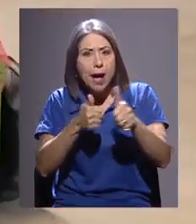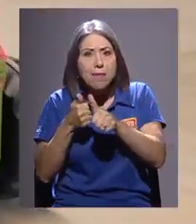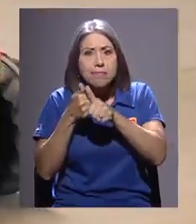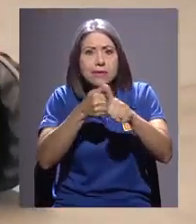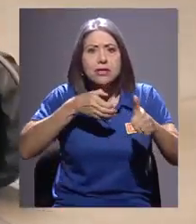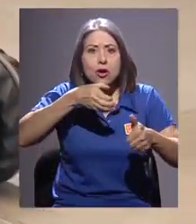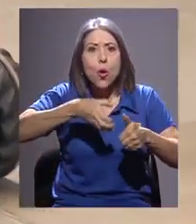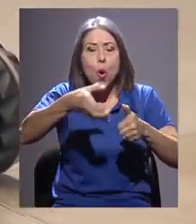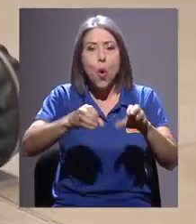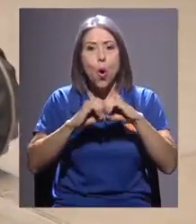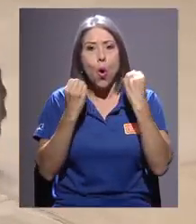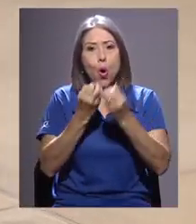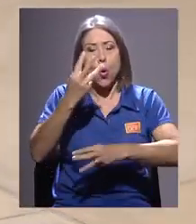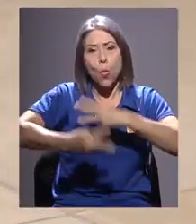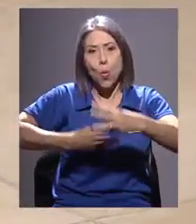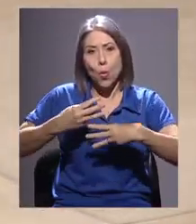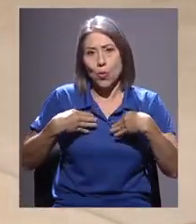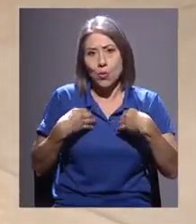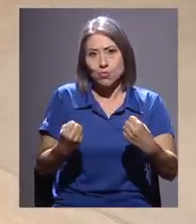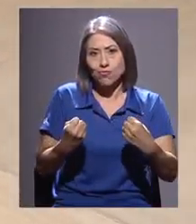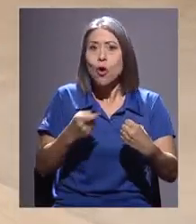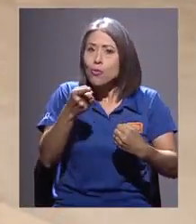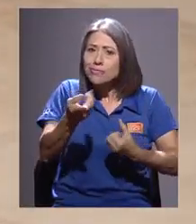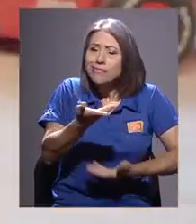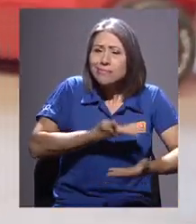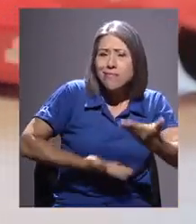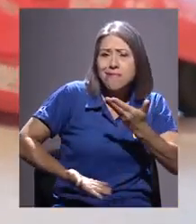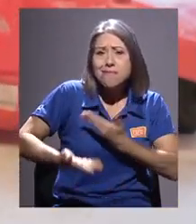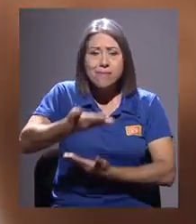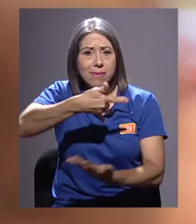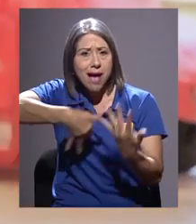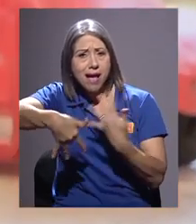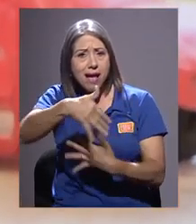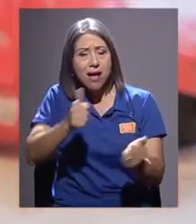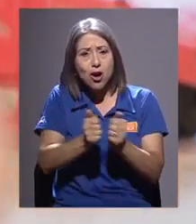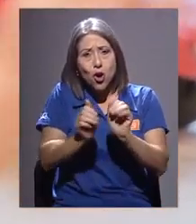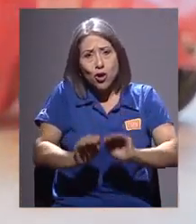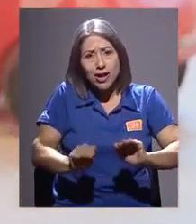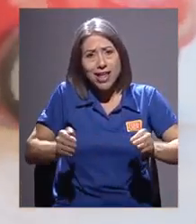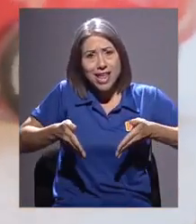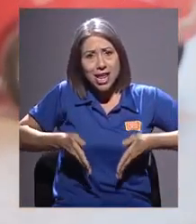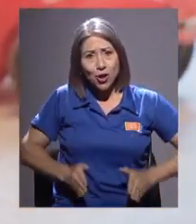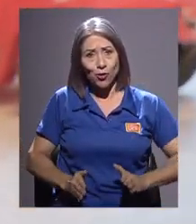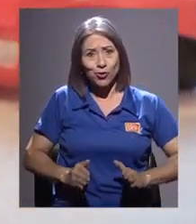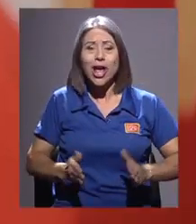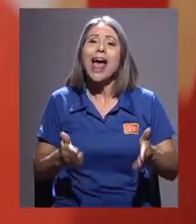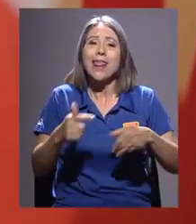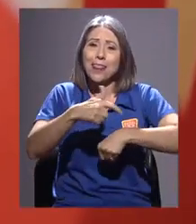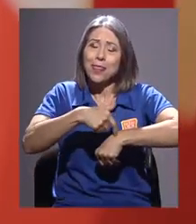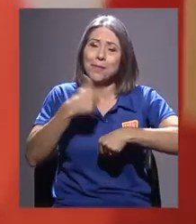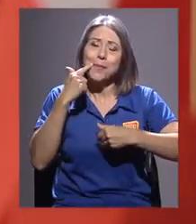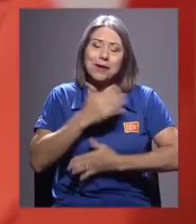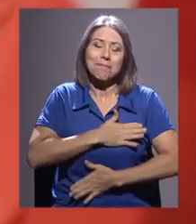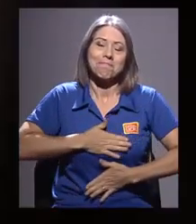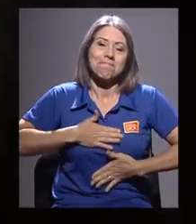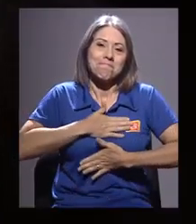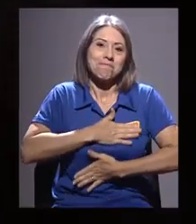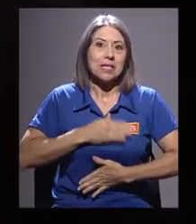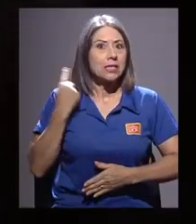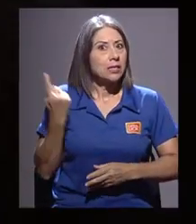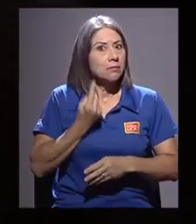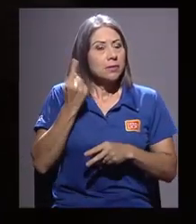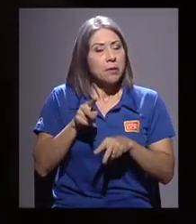Organización Mundial de la Salud, interactúen con sus hijos y les abran espacio para la recreación y que estén